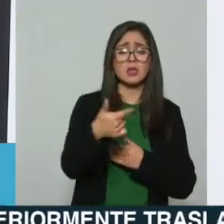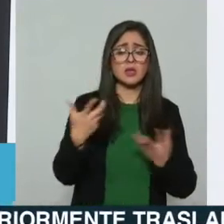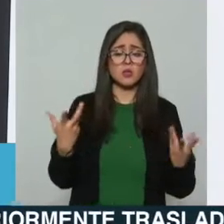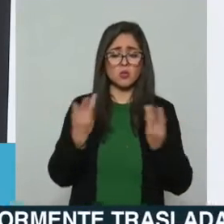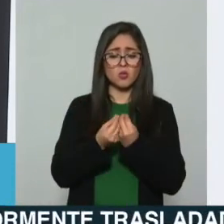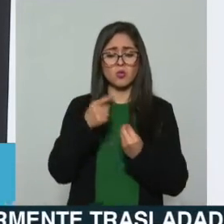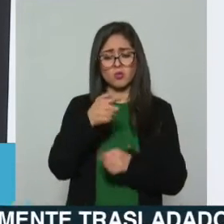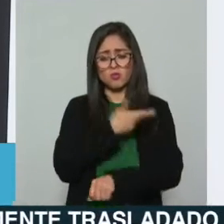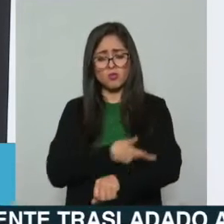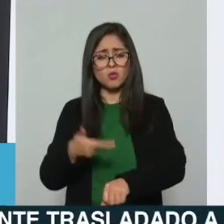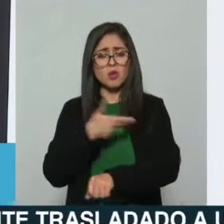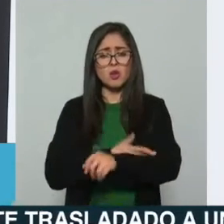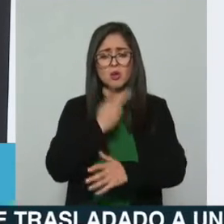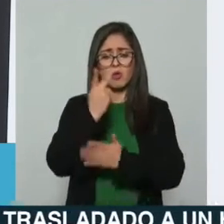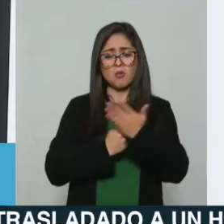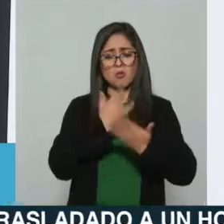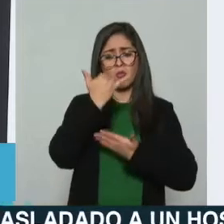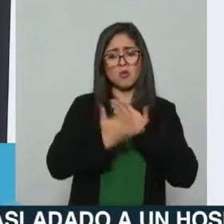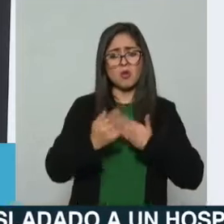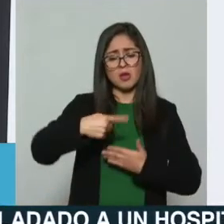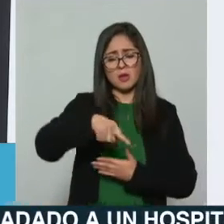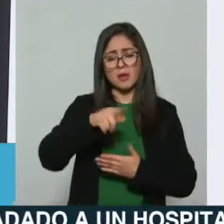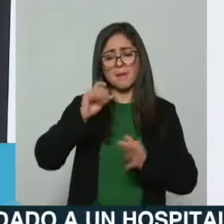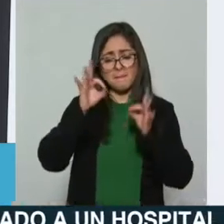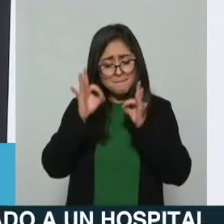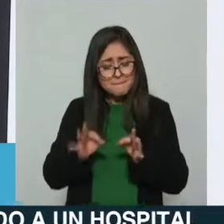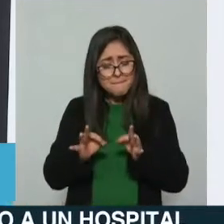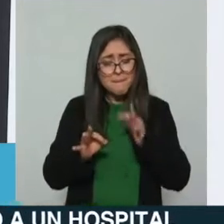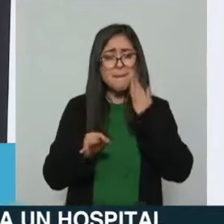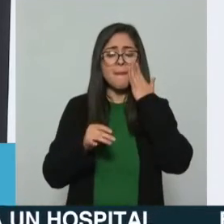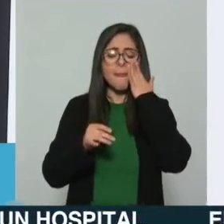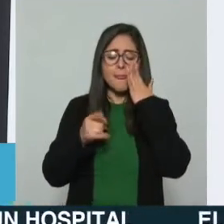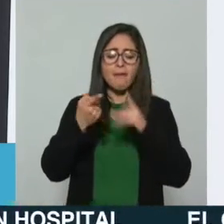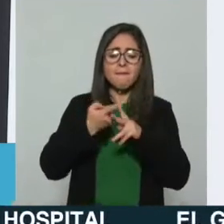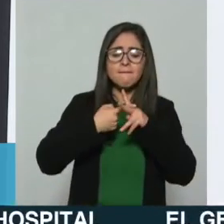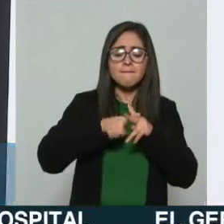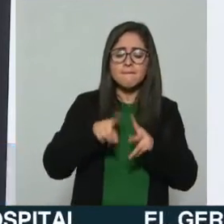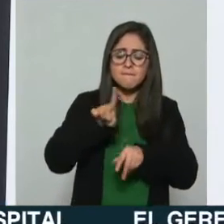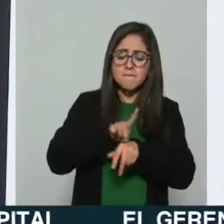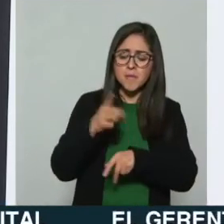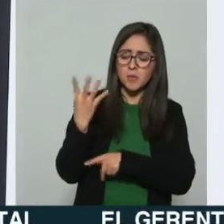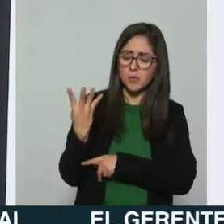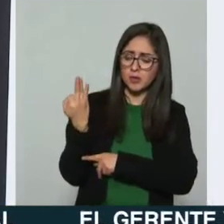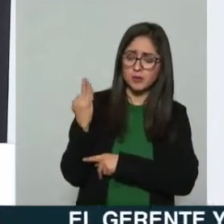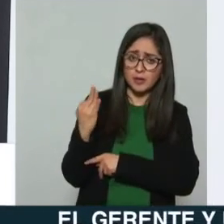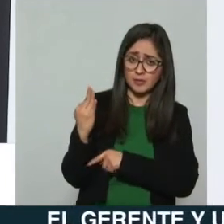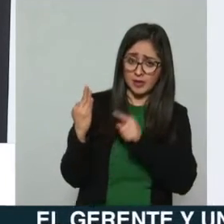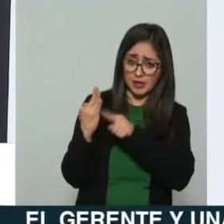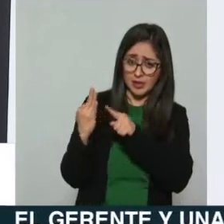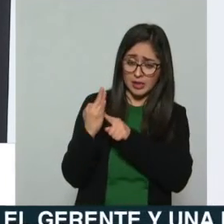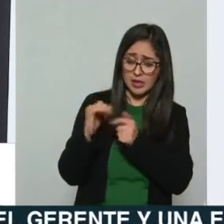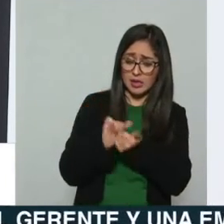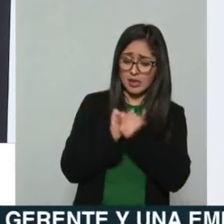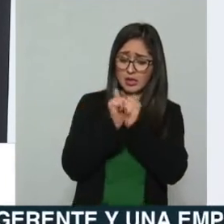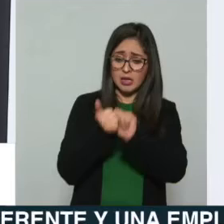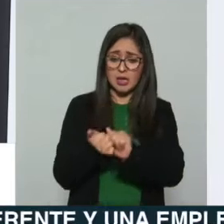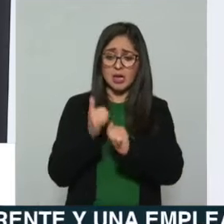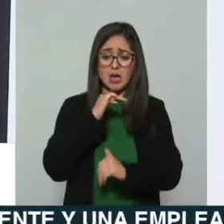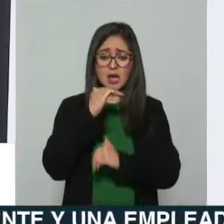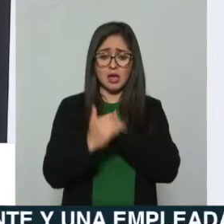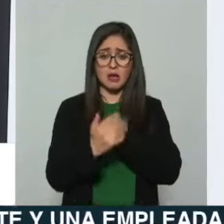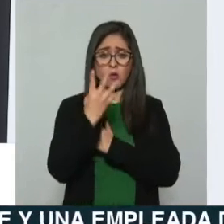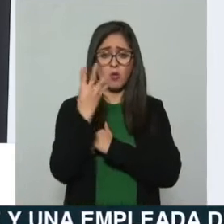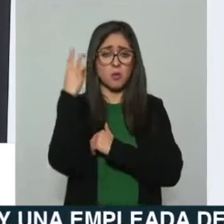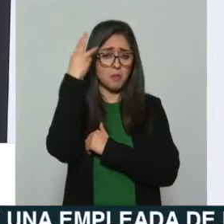los finales, los proyectos ya que tienen firmeza, van a empezar a partir del 4 de febrero, Ale, y hasta el 4 de marzo, ya